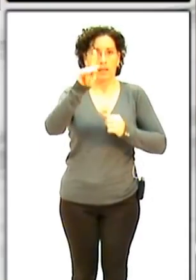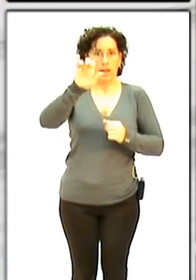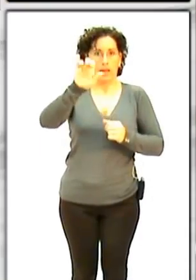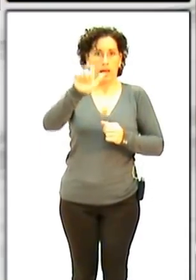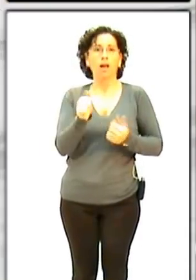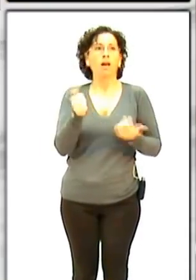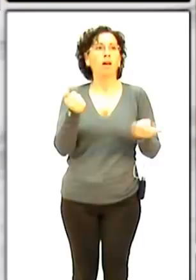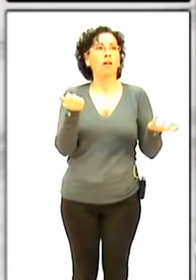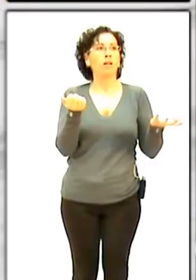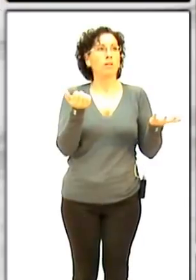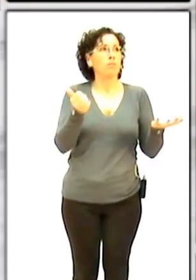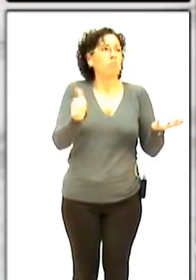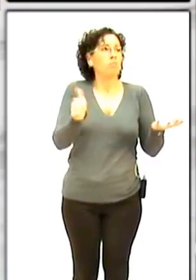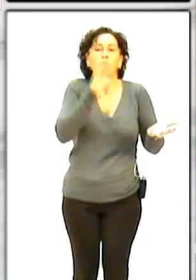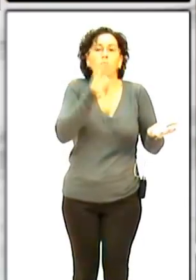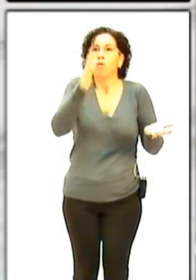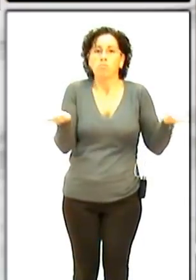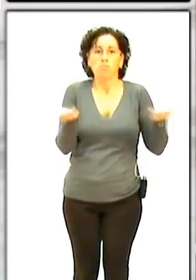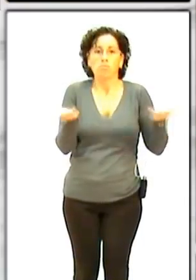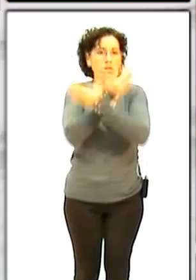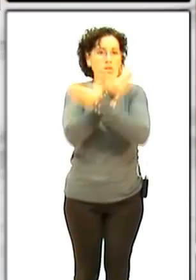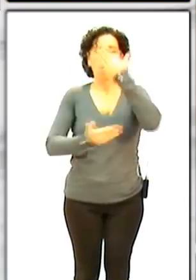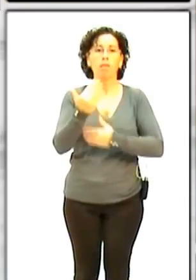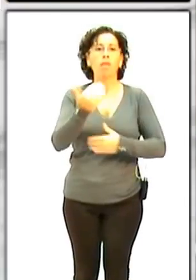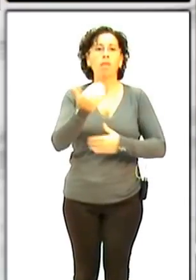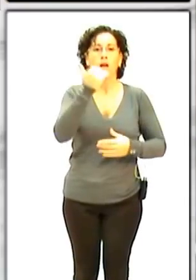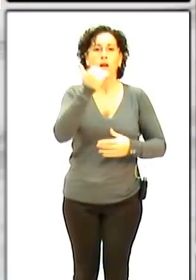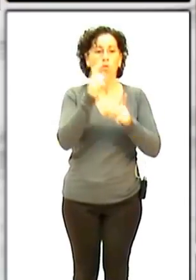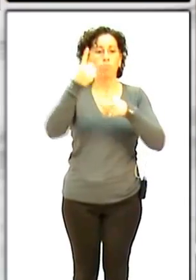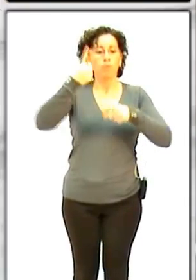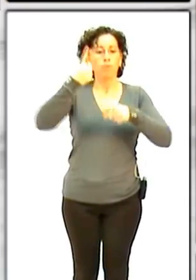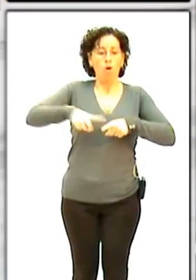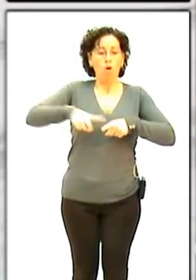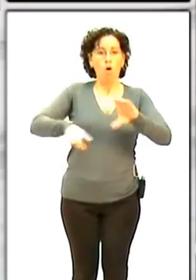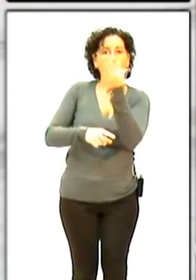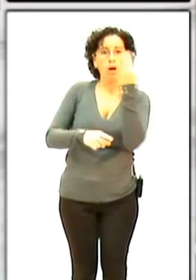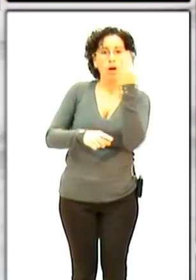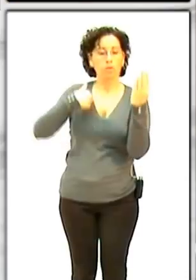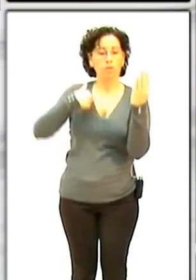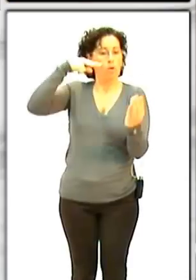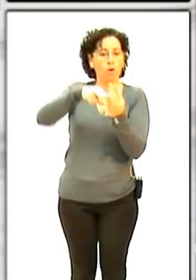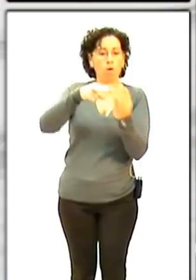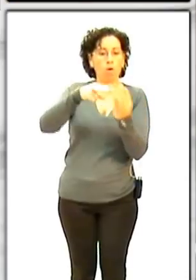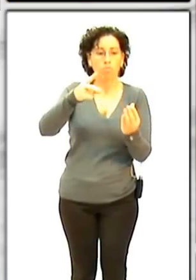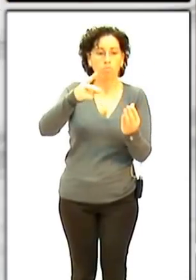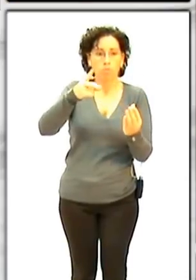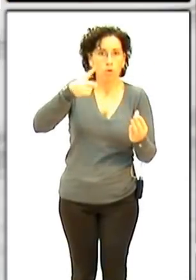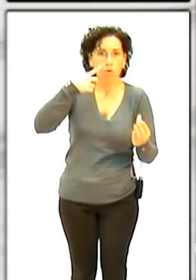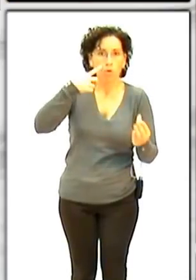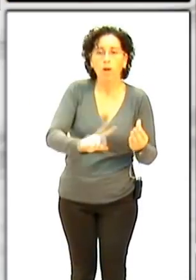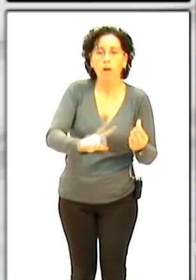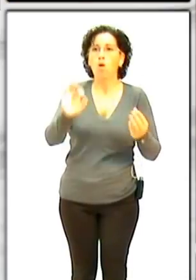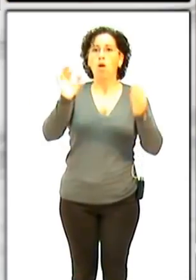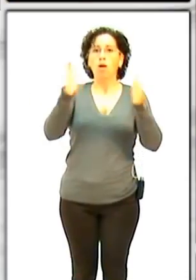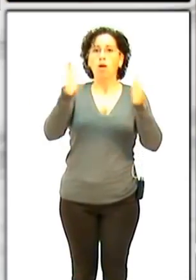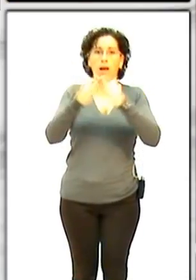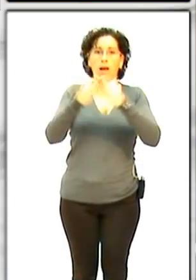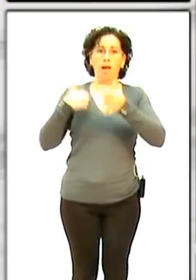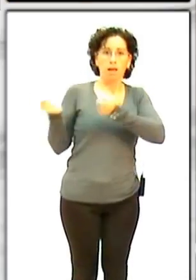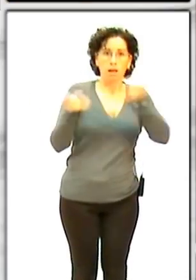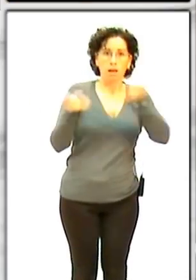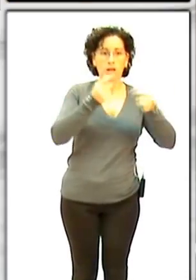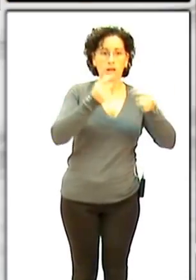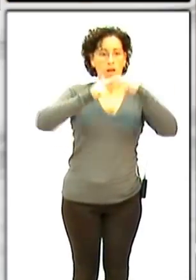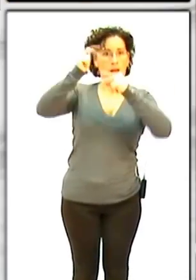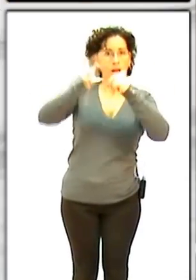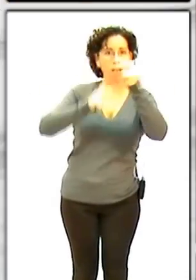ver el objeto, conocerlo, llevártelo a casa, armarlo. Entonces la realidad